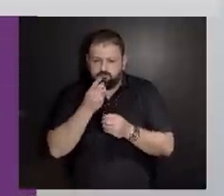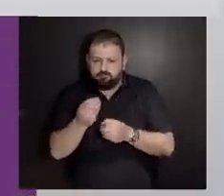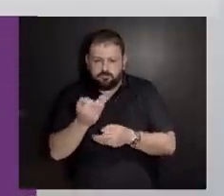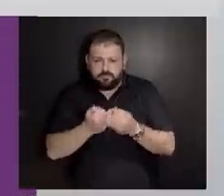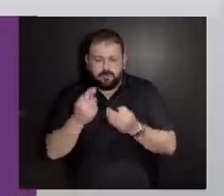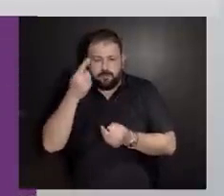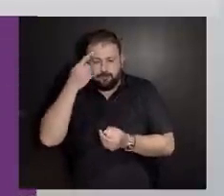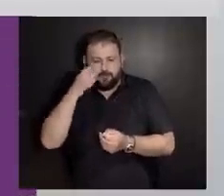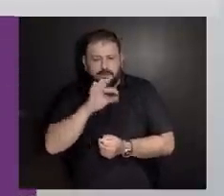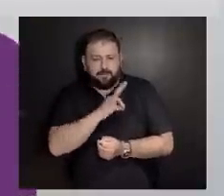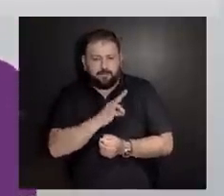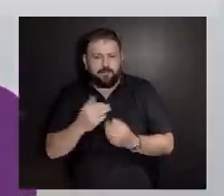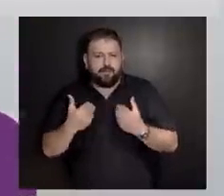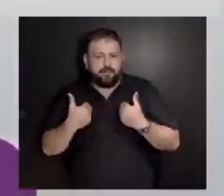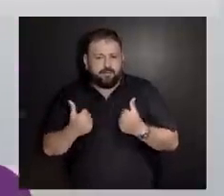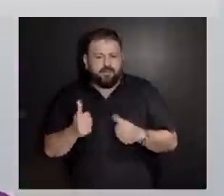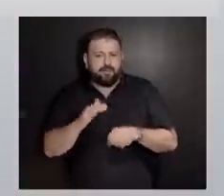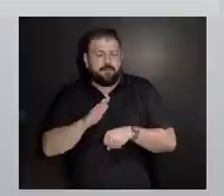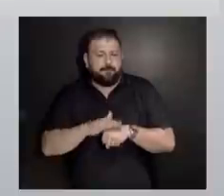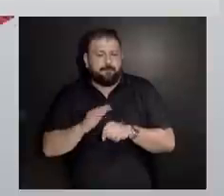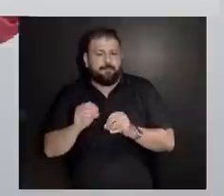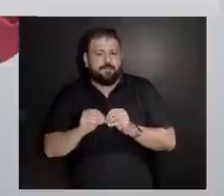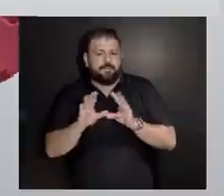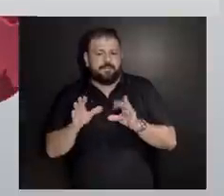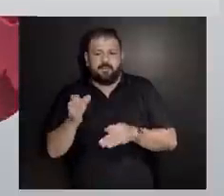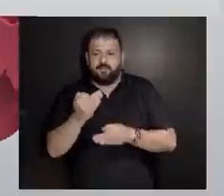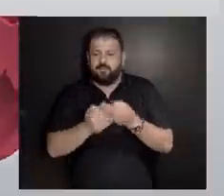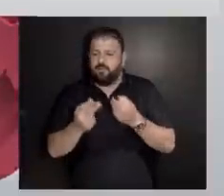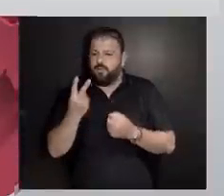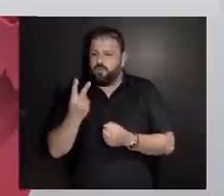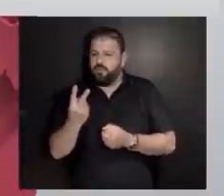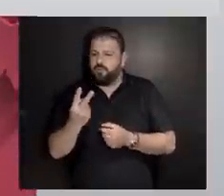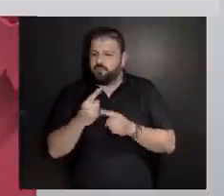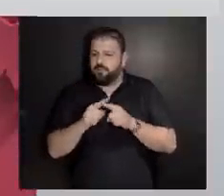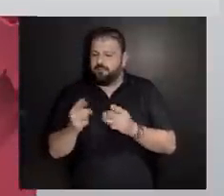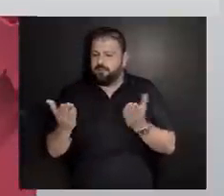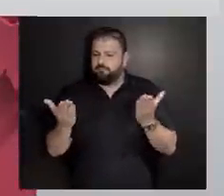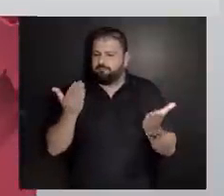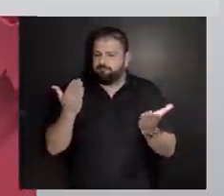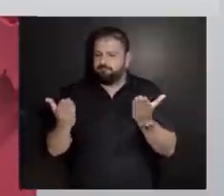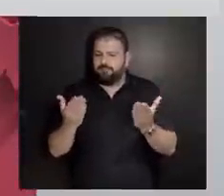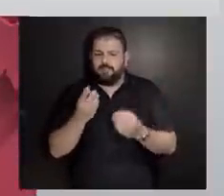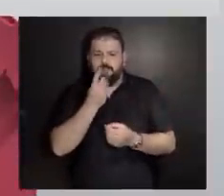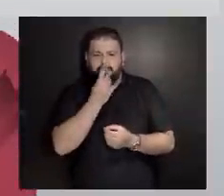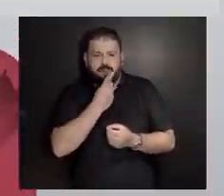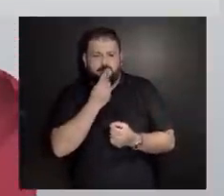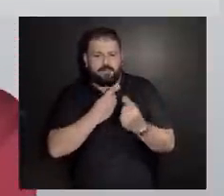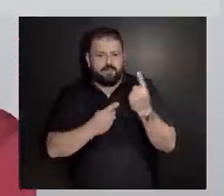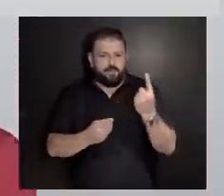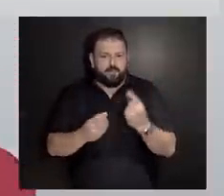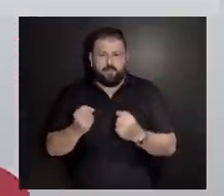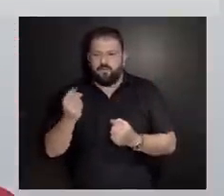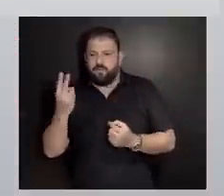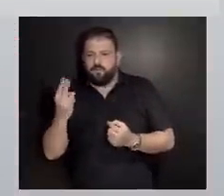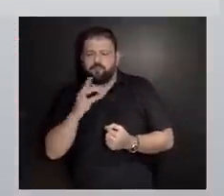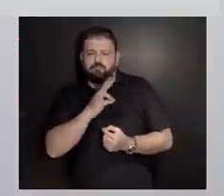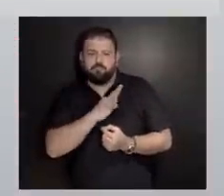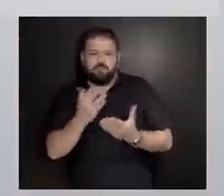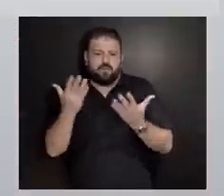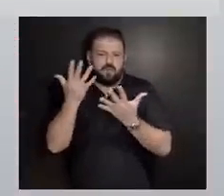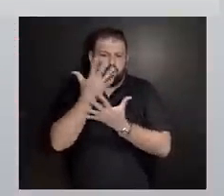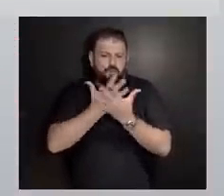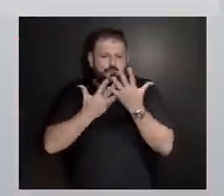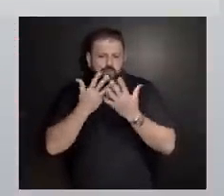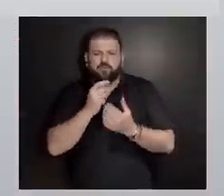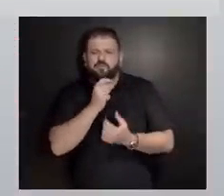entender con mayor claridad los dos tipos de diabetes, ¿no? Que normalmente puede haber un poquito de confusión entre qué